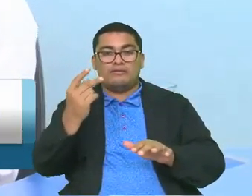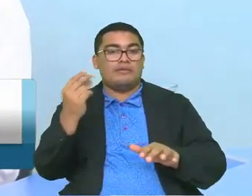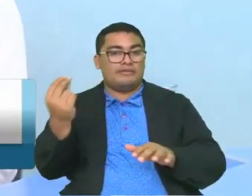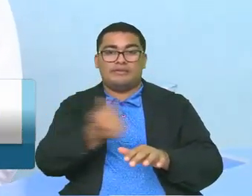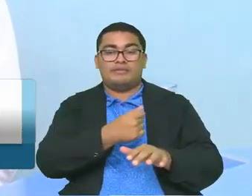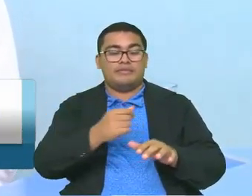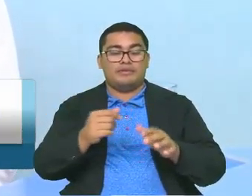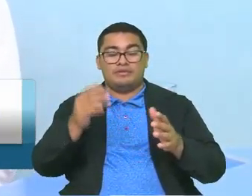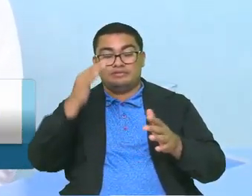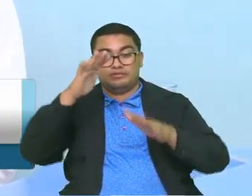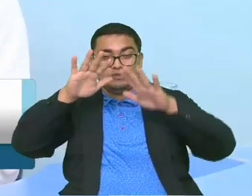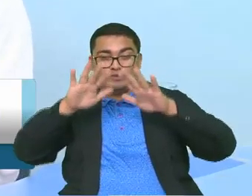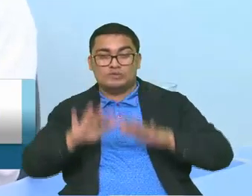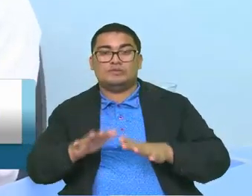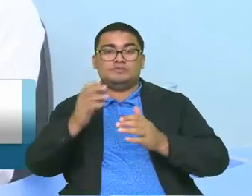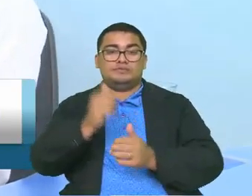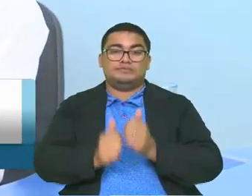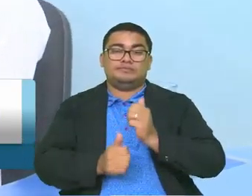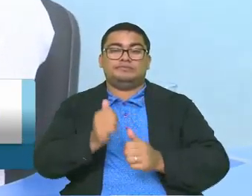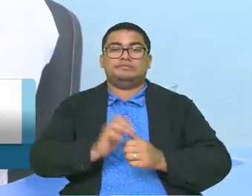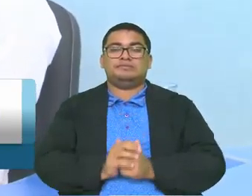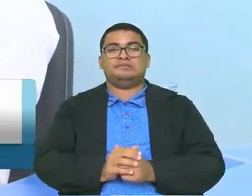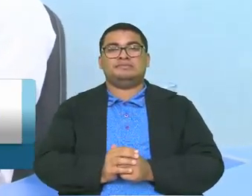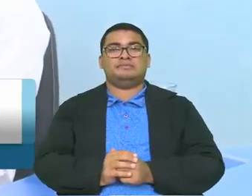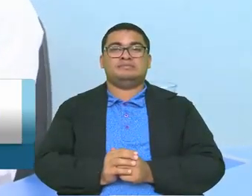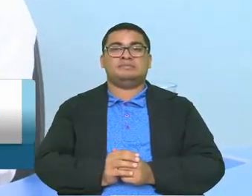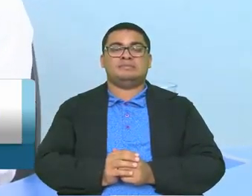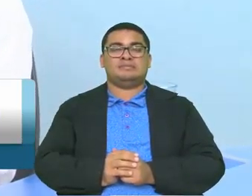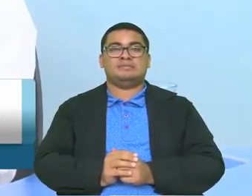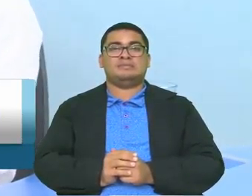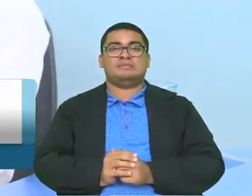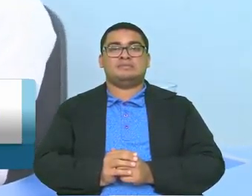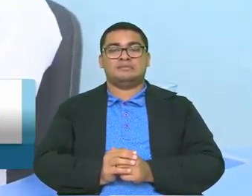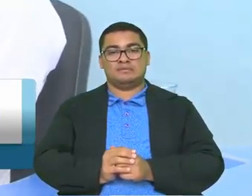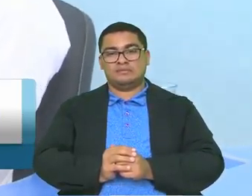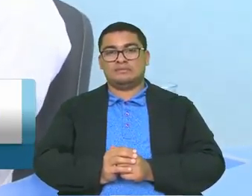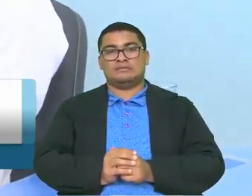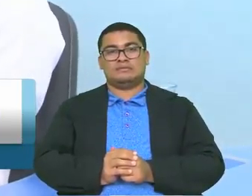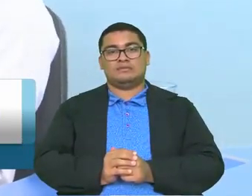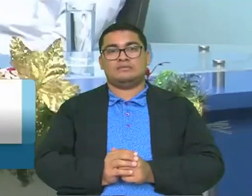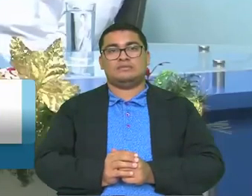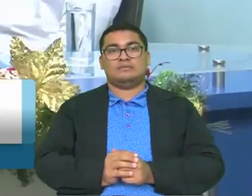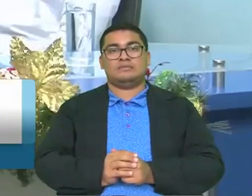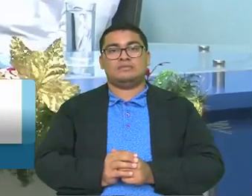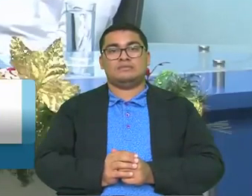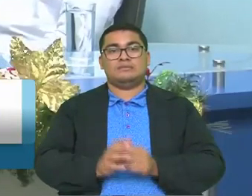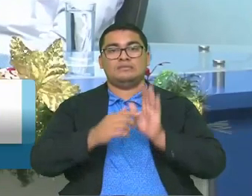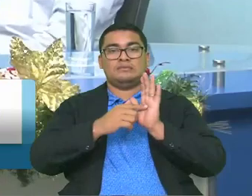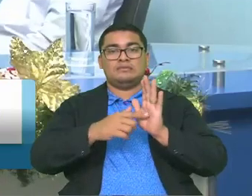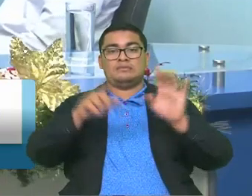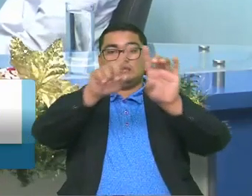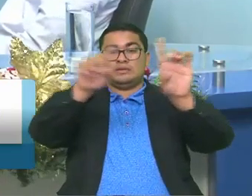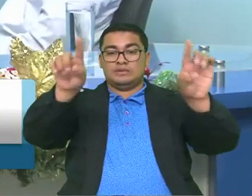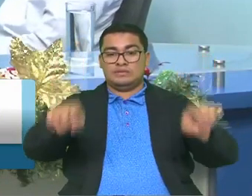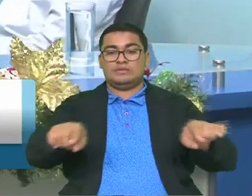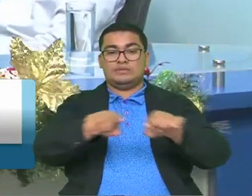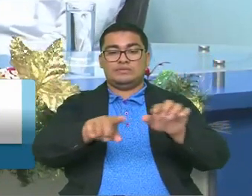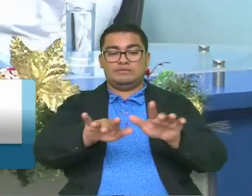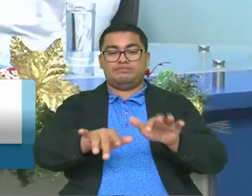una necesidad visual mayor en comparación como por ejemplo la que necesita un paciente que trabaja en oficina, en una